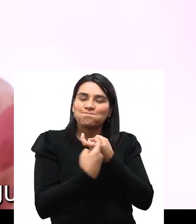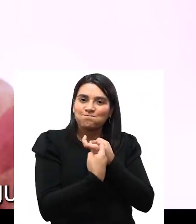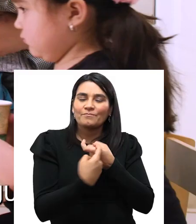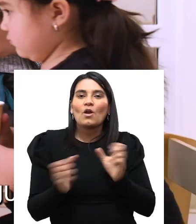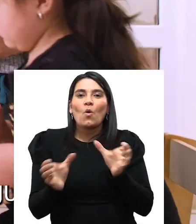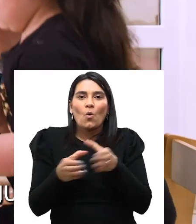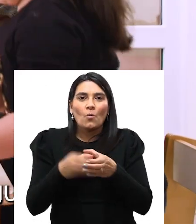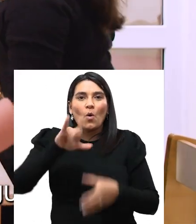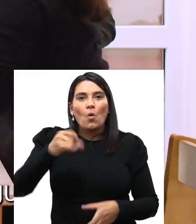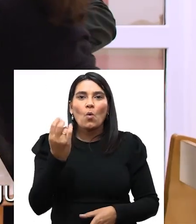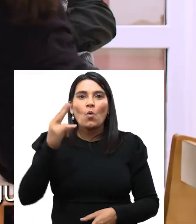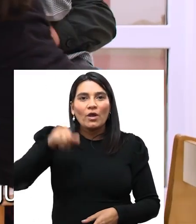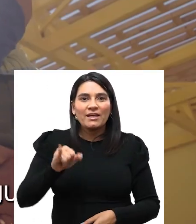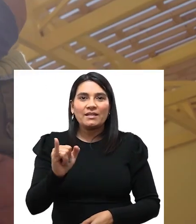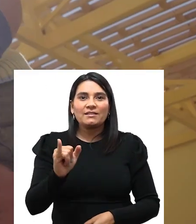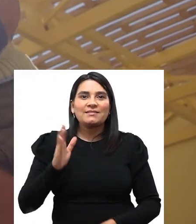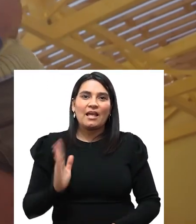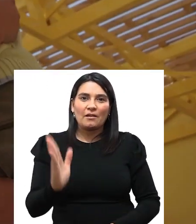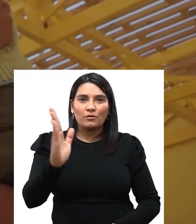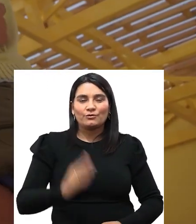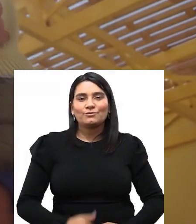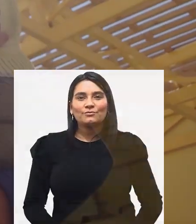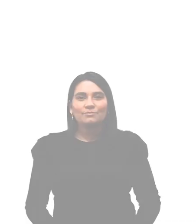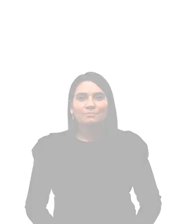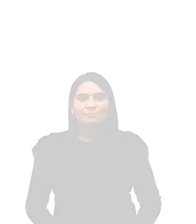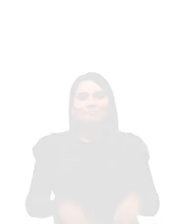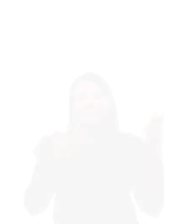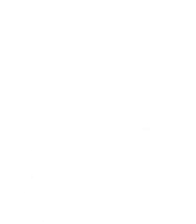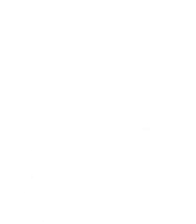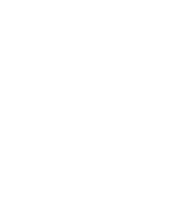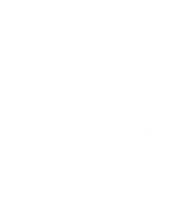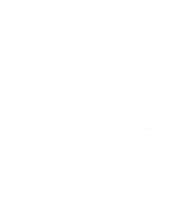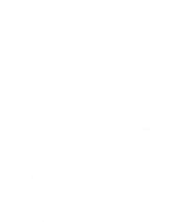son parte de la Junji. Seguimos.